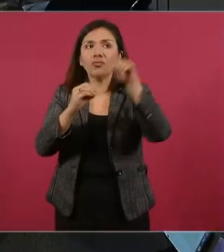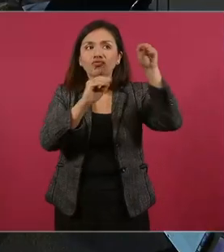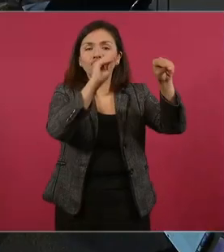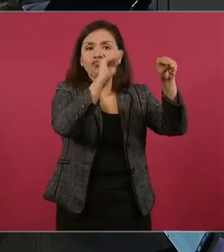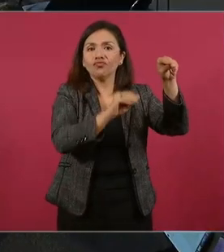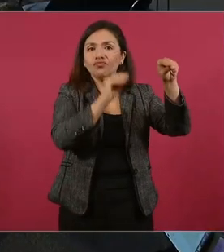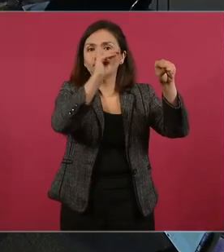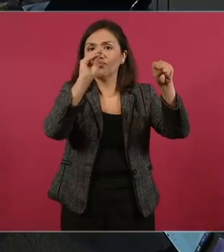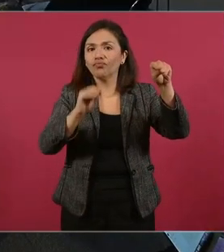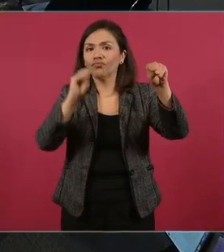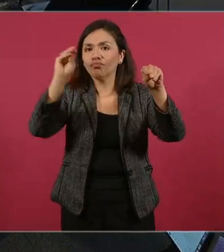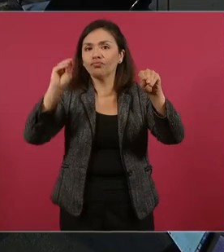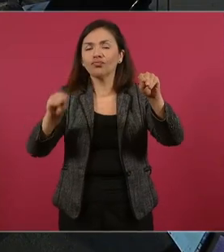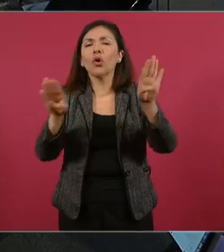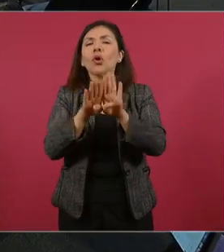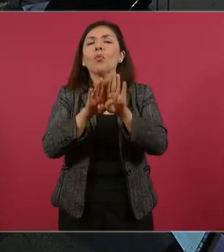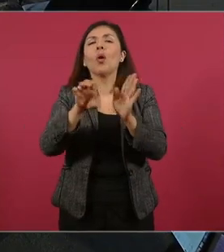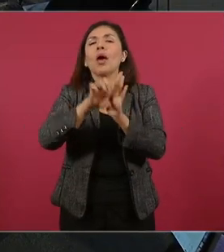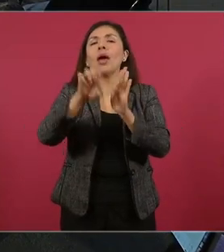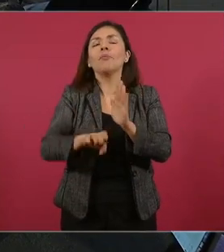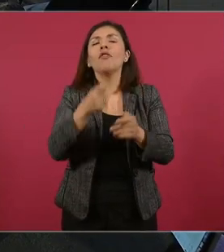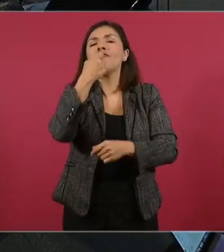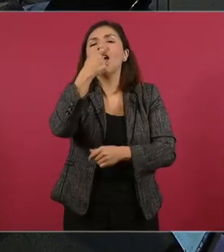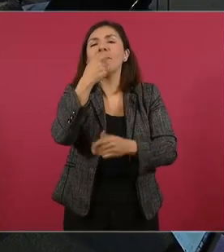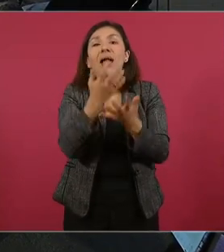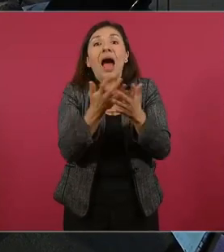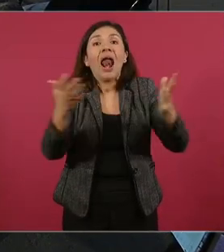O sea, hay como sucursales por estado.